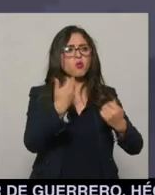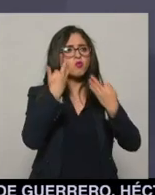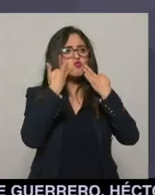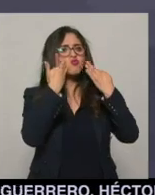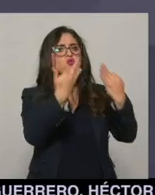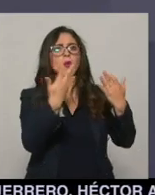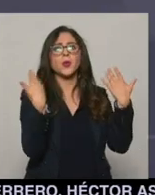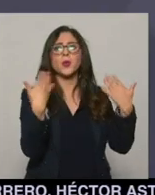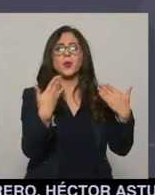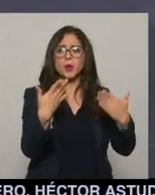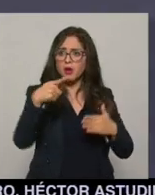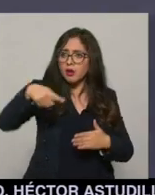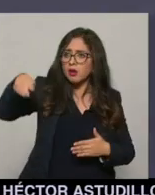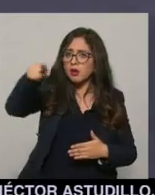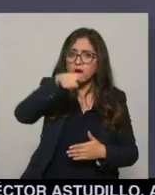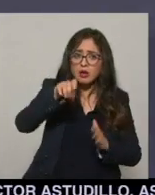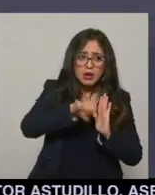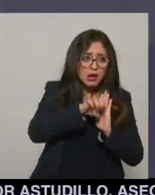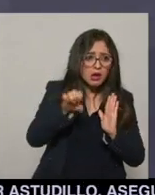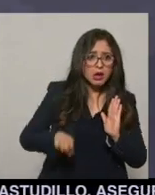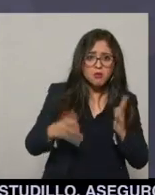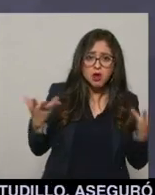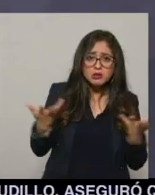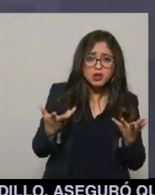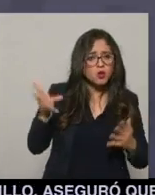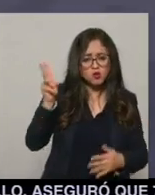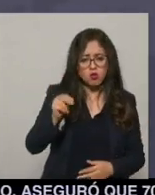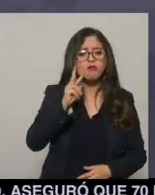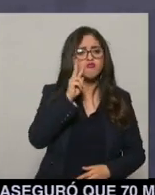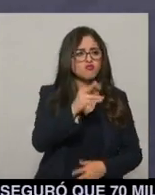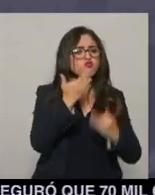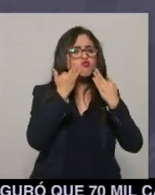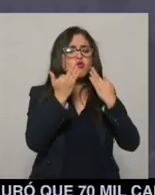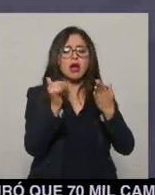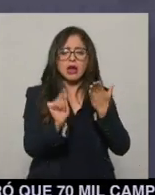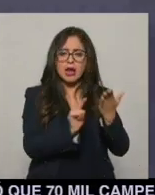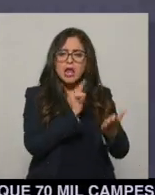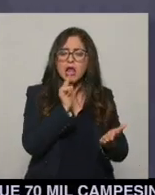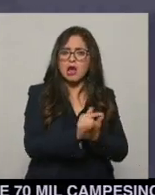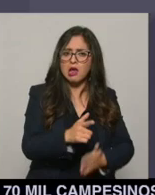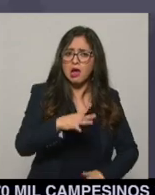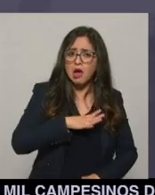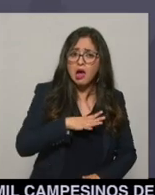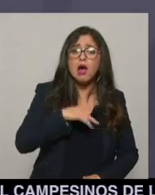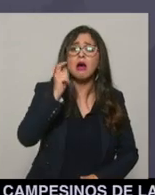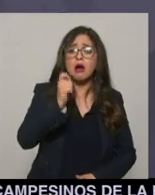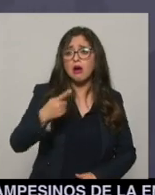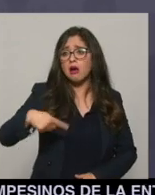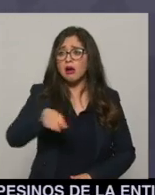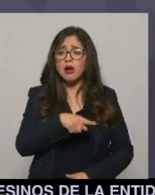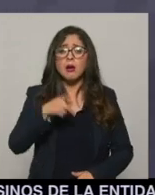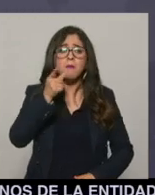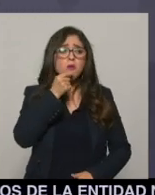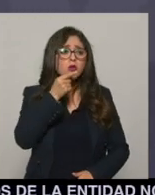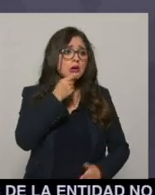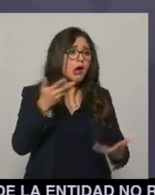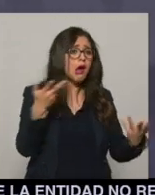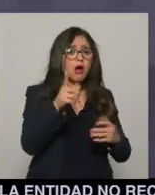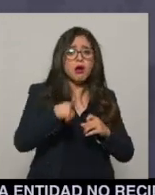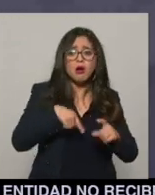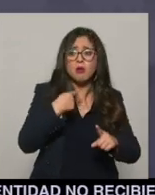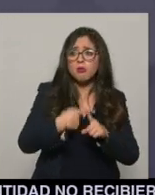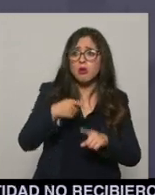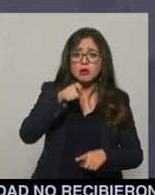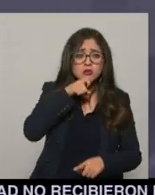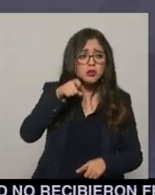sino simplemente de mandar un mensaje de que la ley se está aplicando y de que no se va a permitir que estas prácticas sigan repitiéndose y que siga creciendo